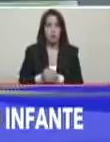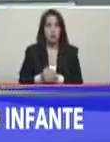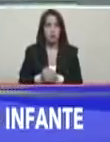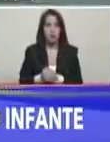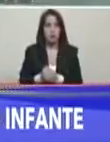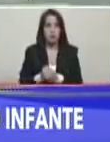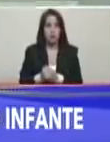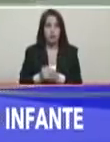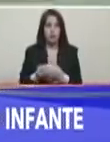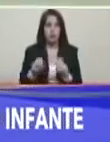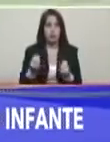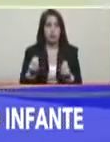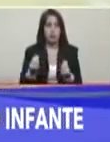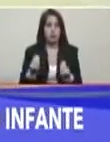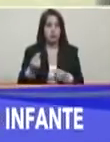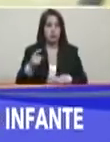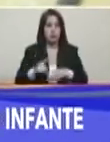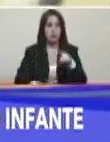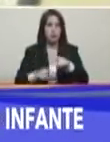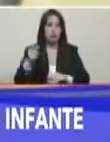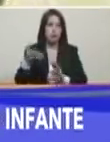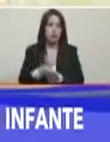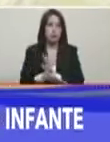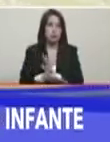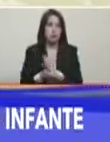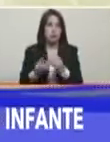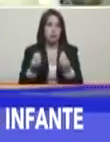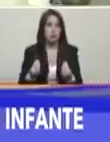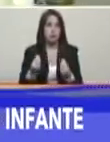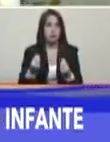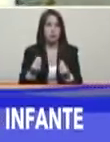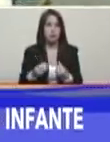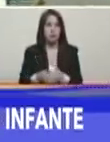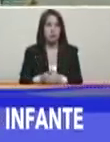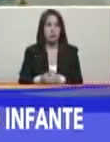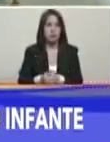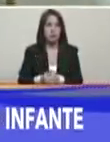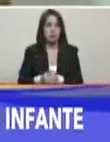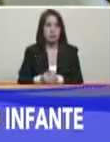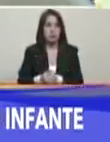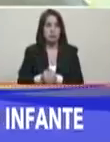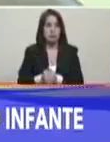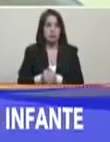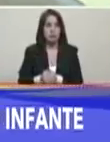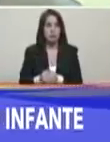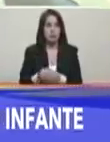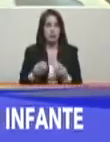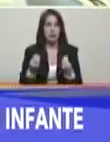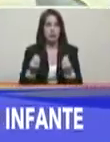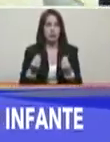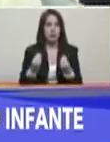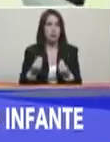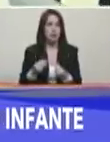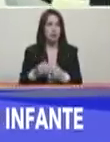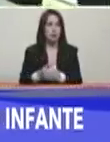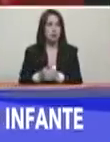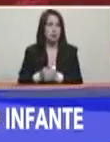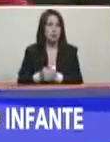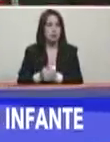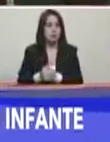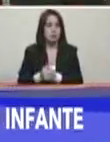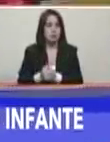más de 60 unidades productivas, 60 fincas que arriman la leche a esta planta. Pero que Mileiva nos